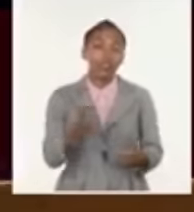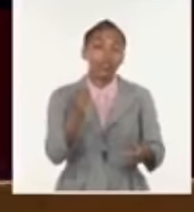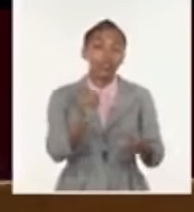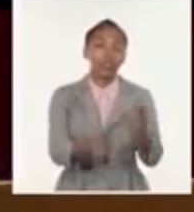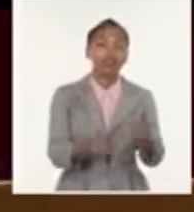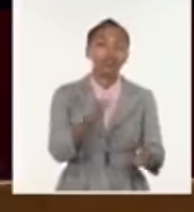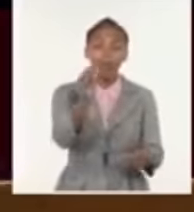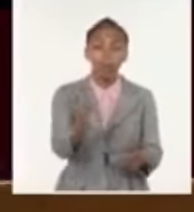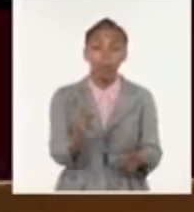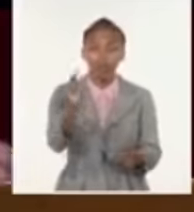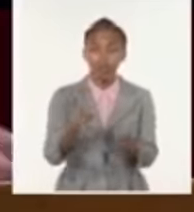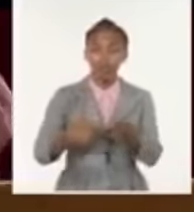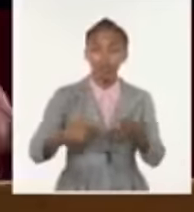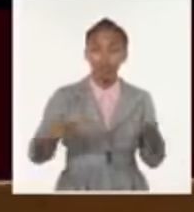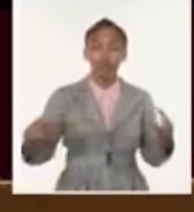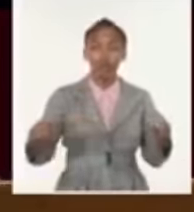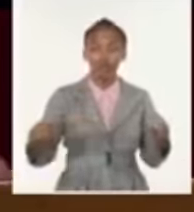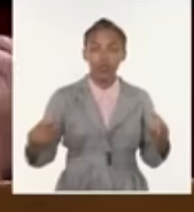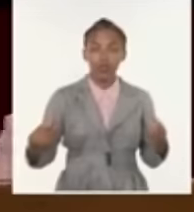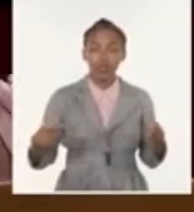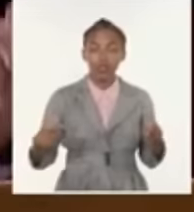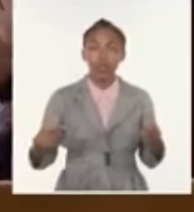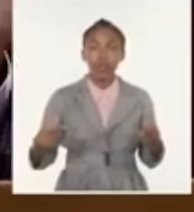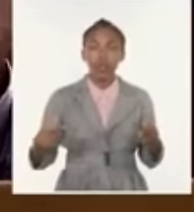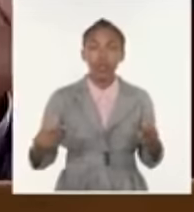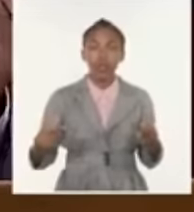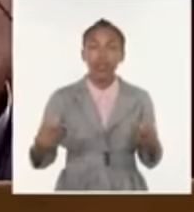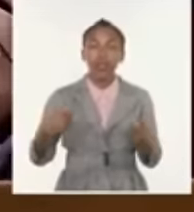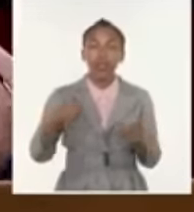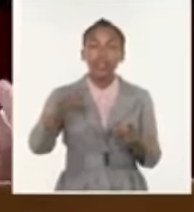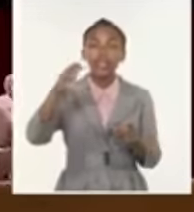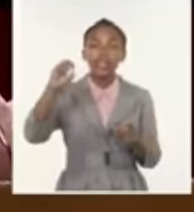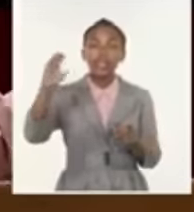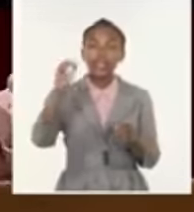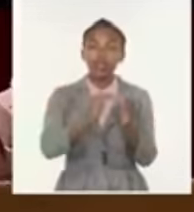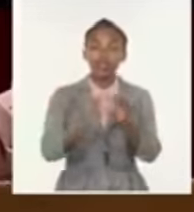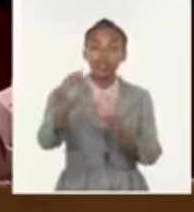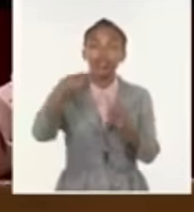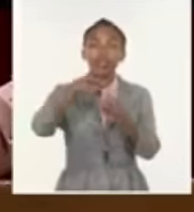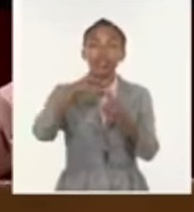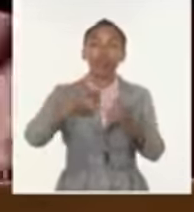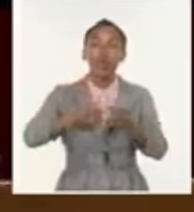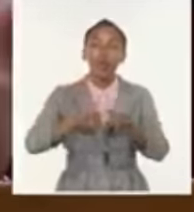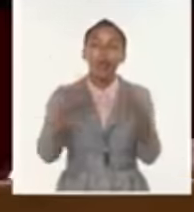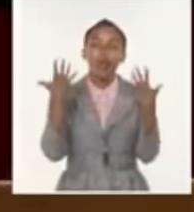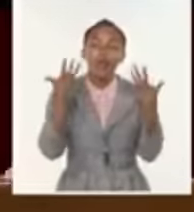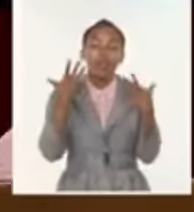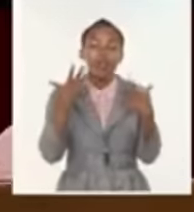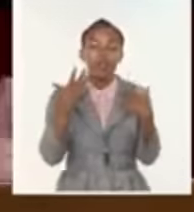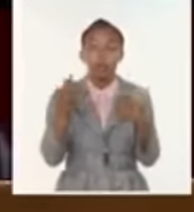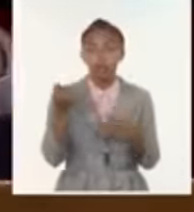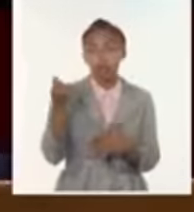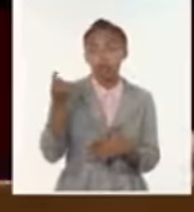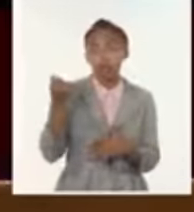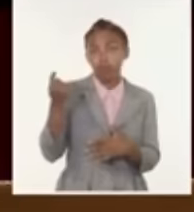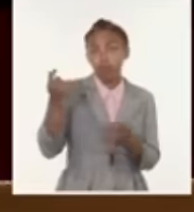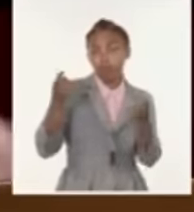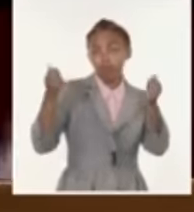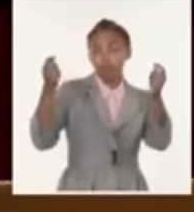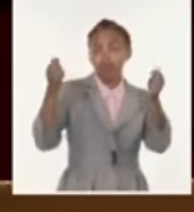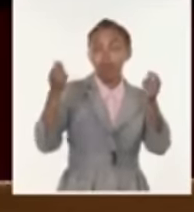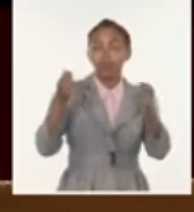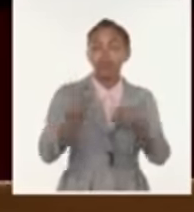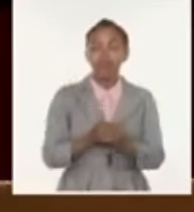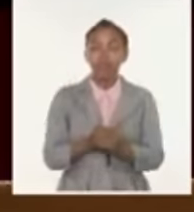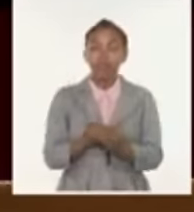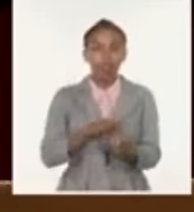más de 500 kilowatt hora, ¿quiénes son? Los que tienen dinero. Y le subieron el precio, lo pagan